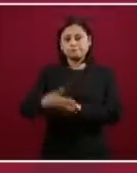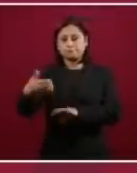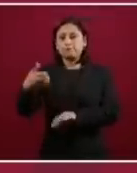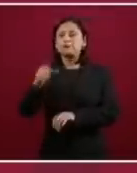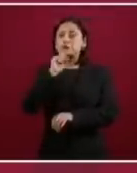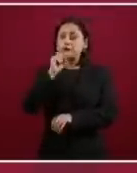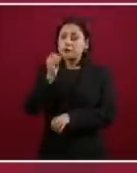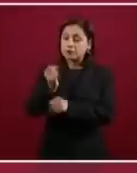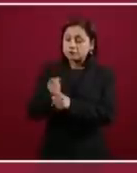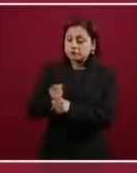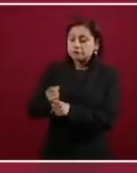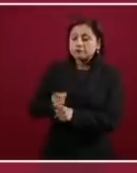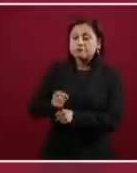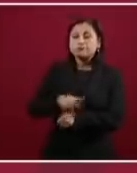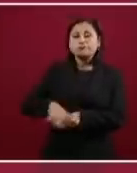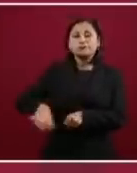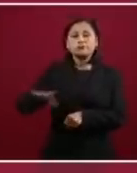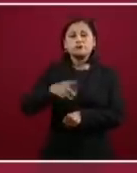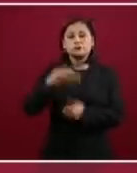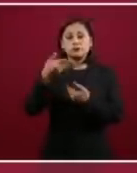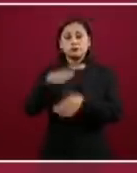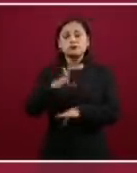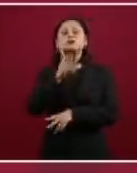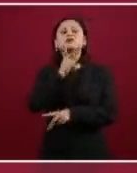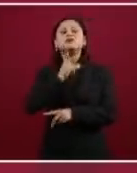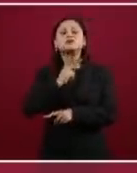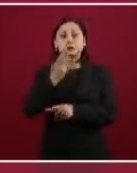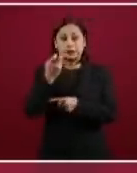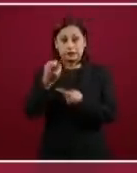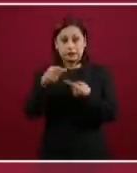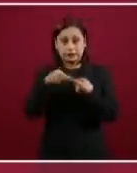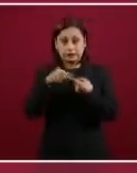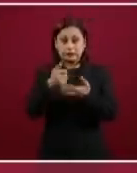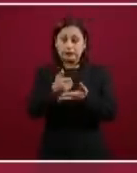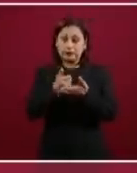Esa va a ser una fuente adicional. La otra